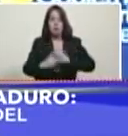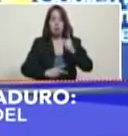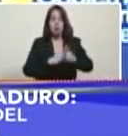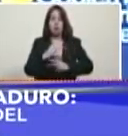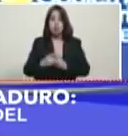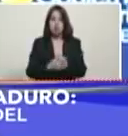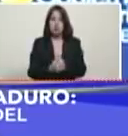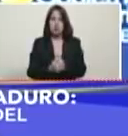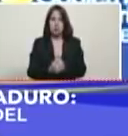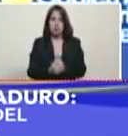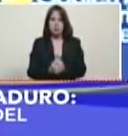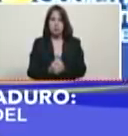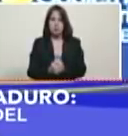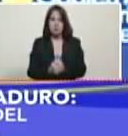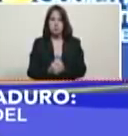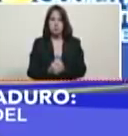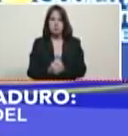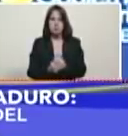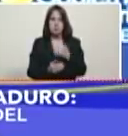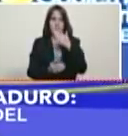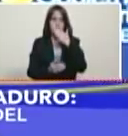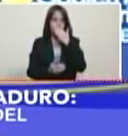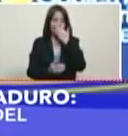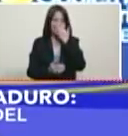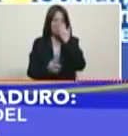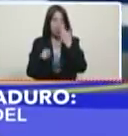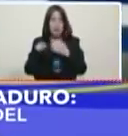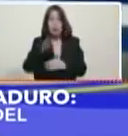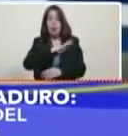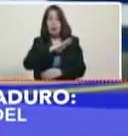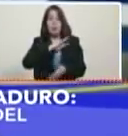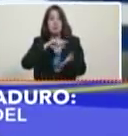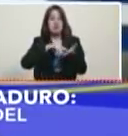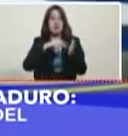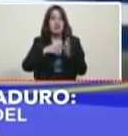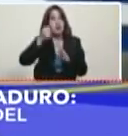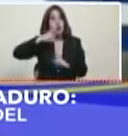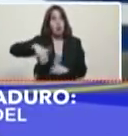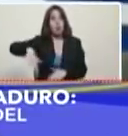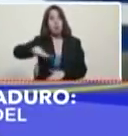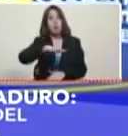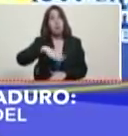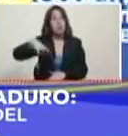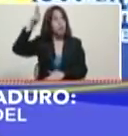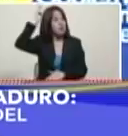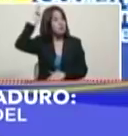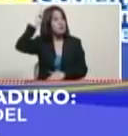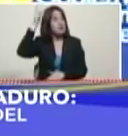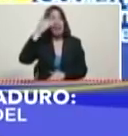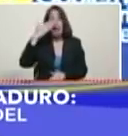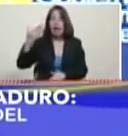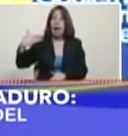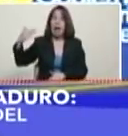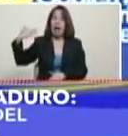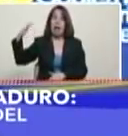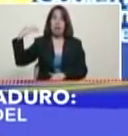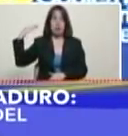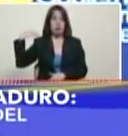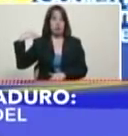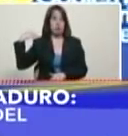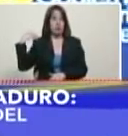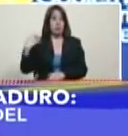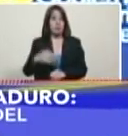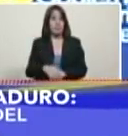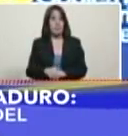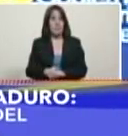conuco. ¿De dónde viene el concepto de conuco? De los pueblos indígenas. Es una tradición centenaria también. Así que me gusta